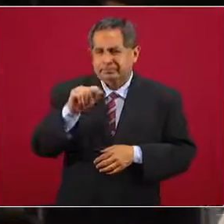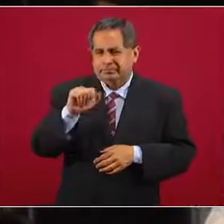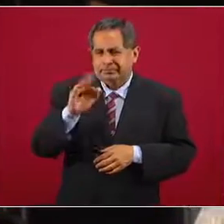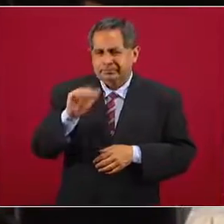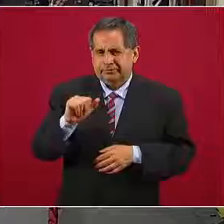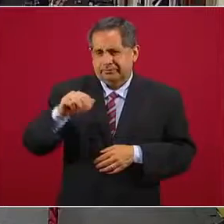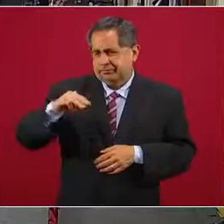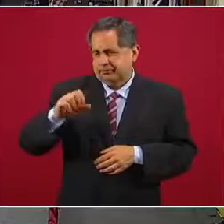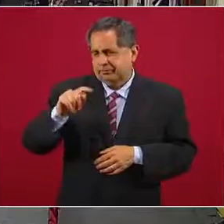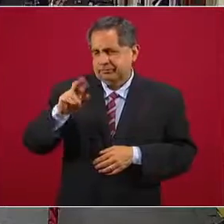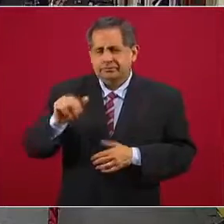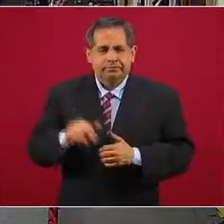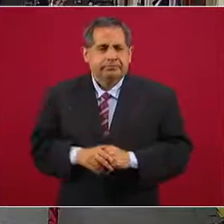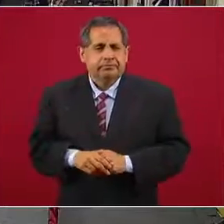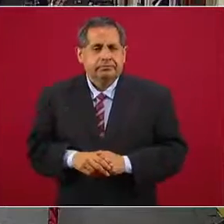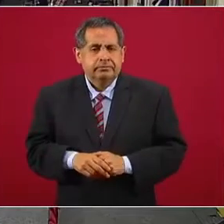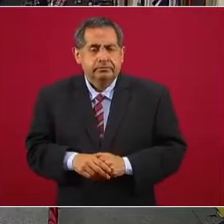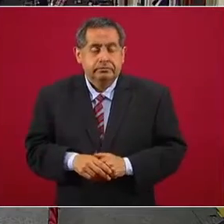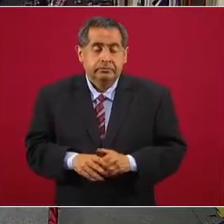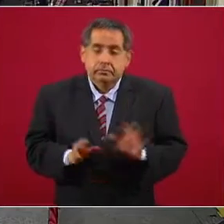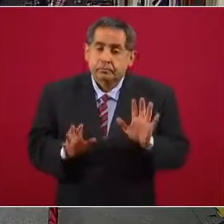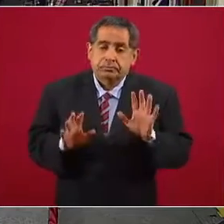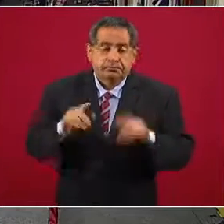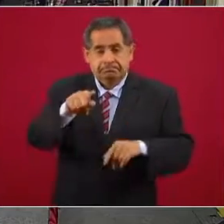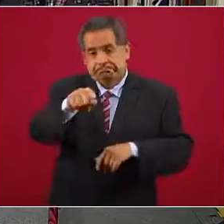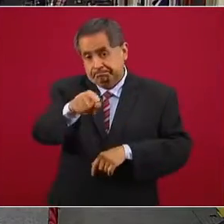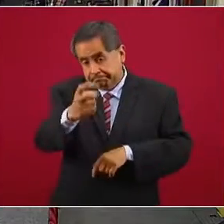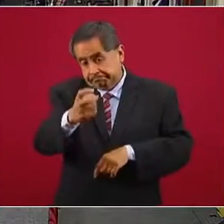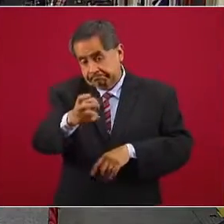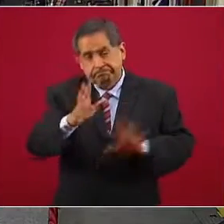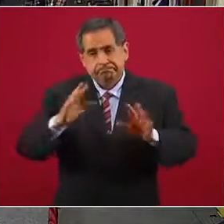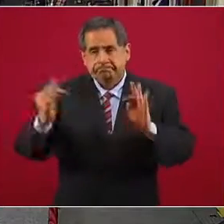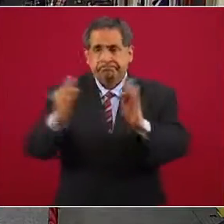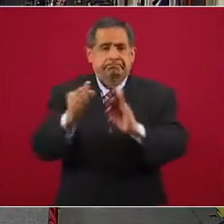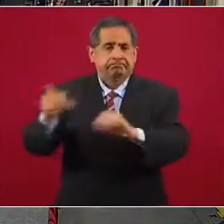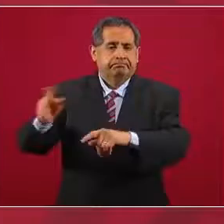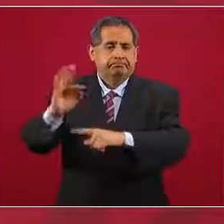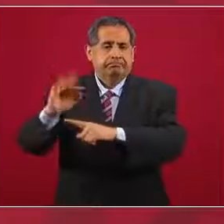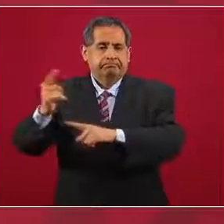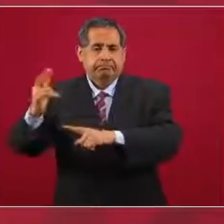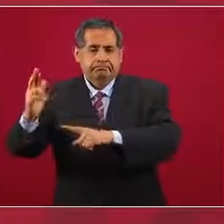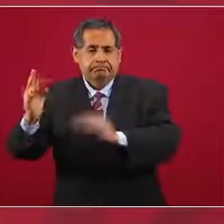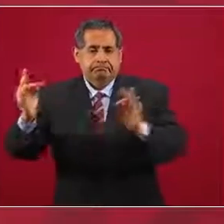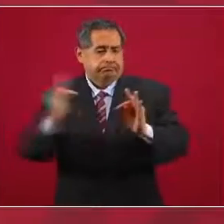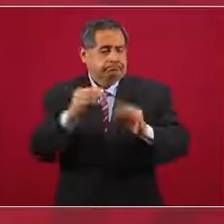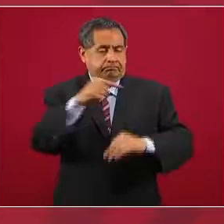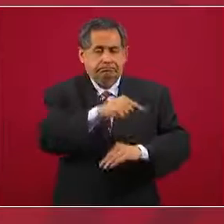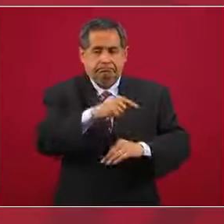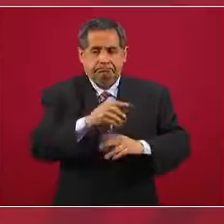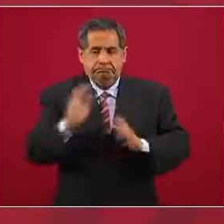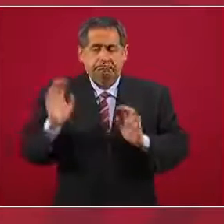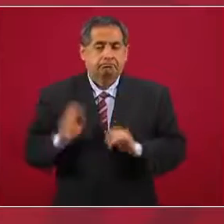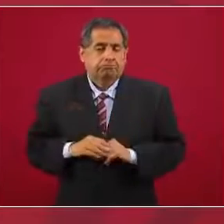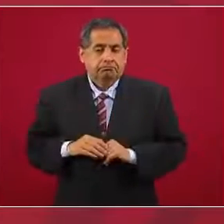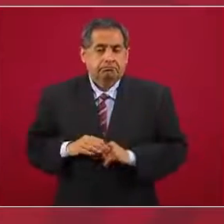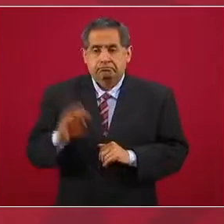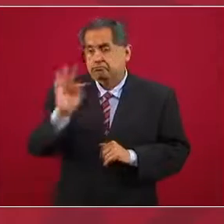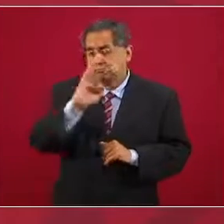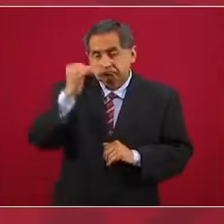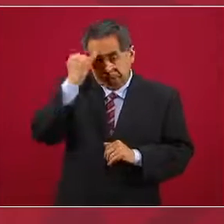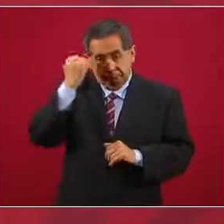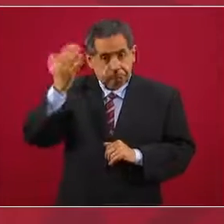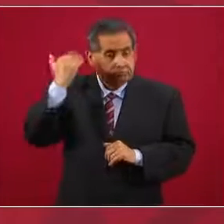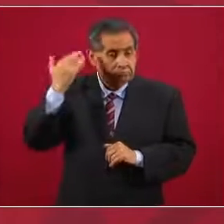para el doctor Gatell, por favor. Pues eso tiene que ver con la fiscalía. Pero si ya se le dio